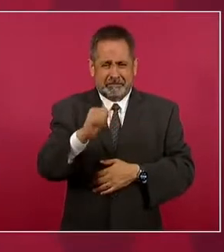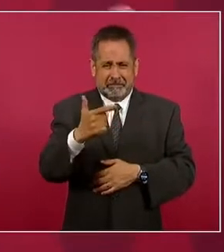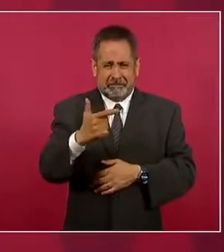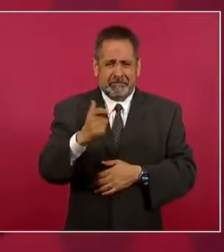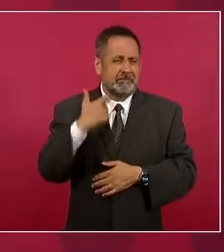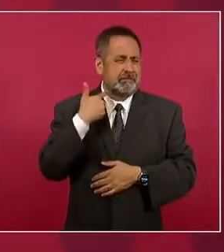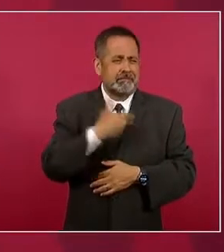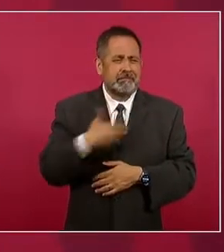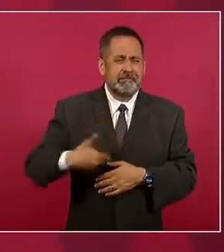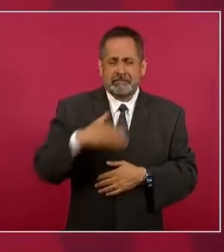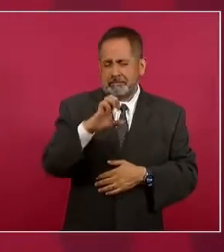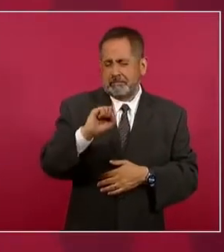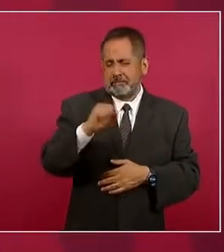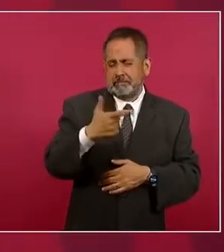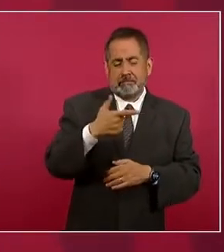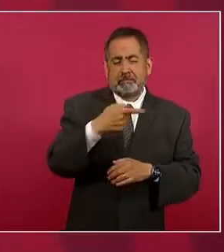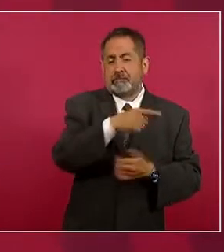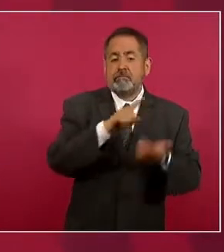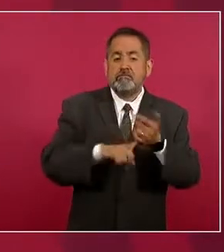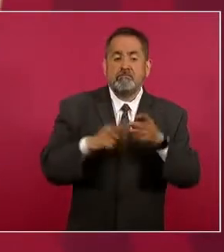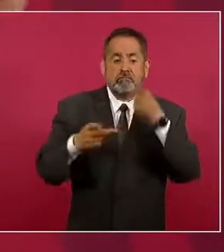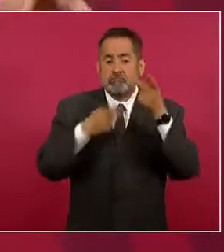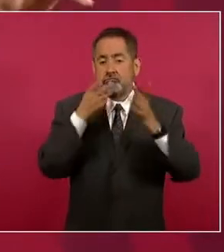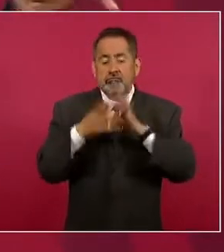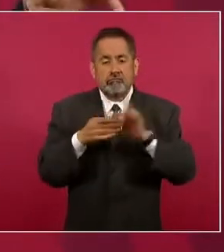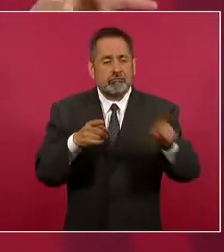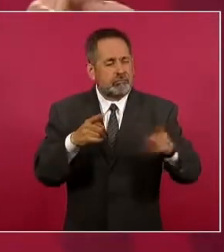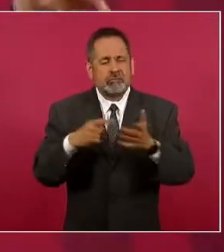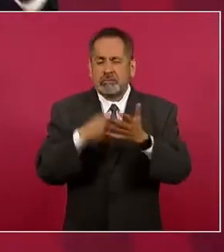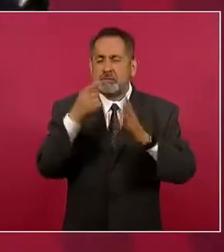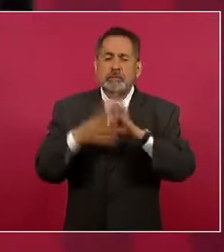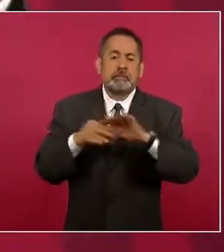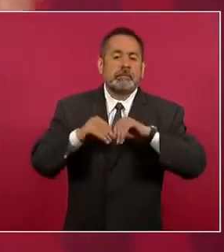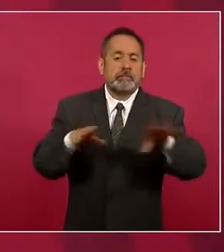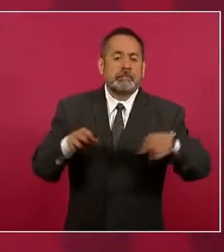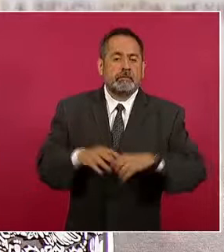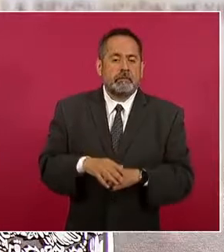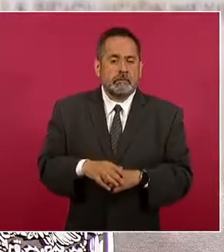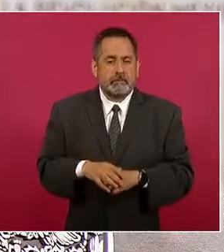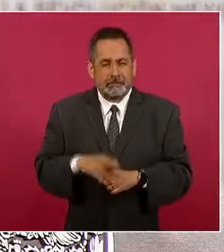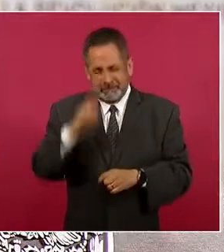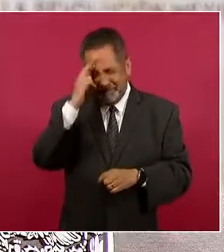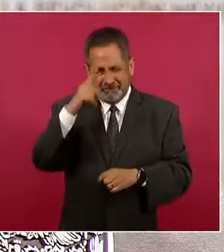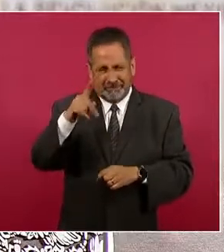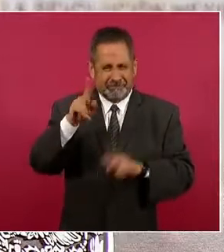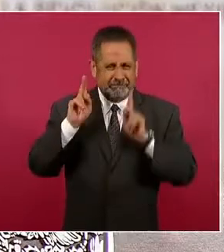Salió una publicación, porque en una ocasión una columna